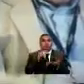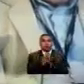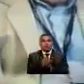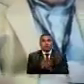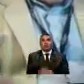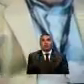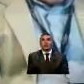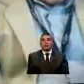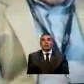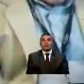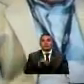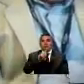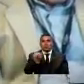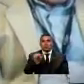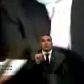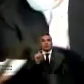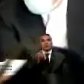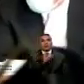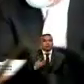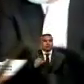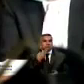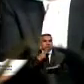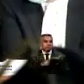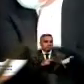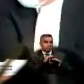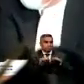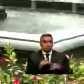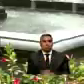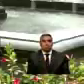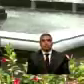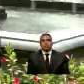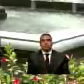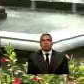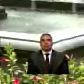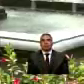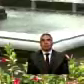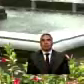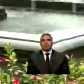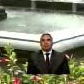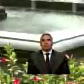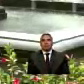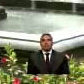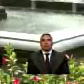invitación fue extendida a Leonidas Issa por el primer mandatario y los derechos colectivos interculturales.